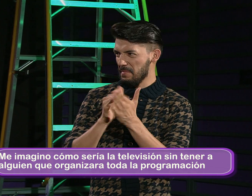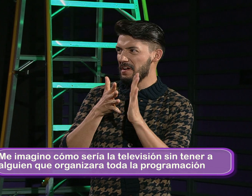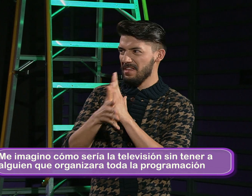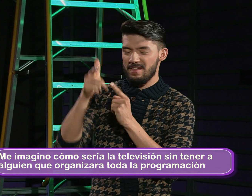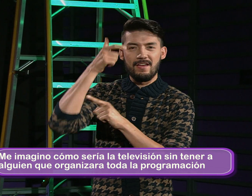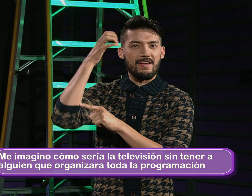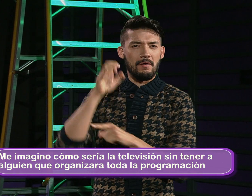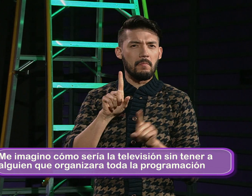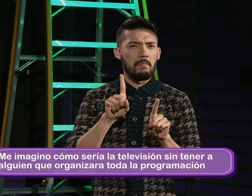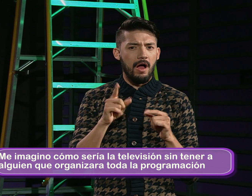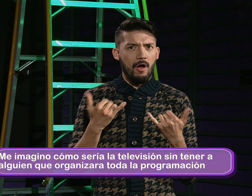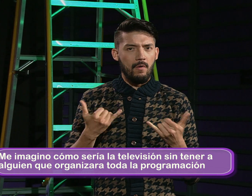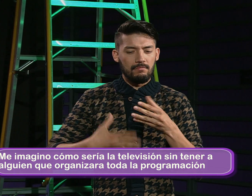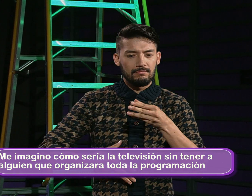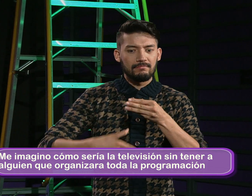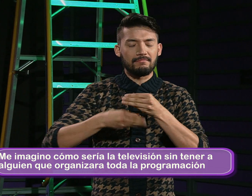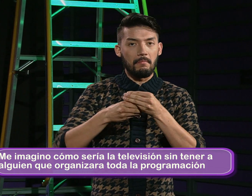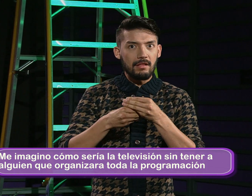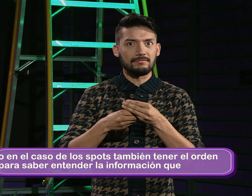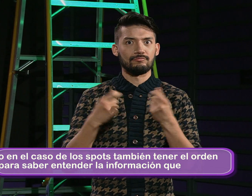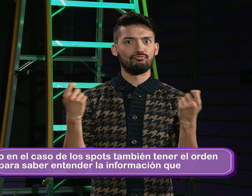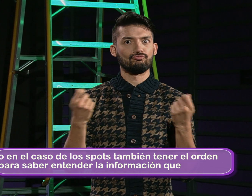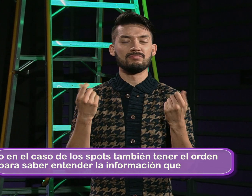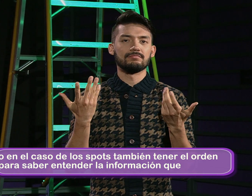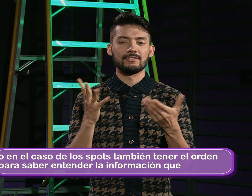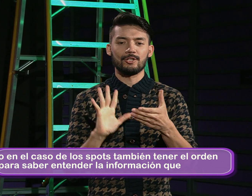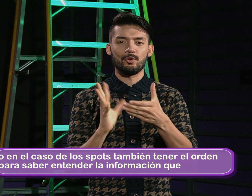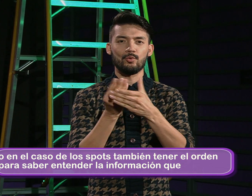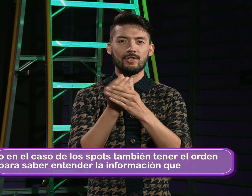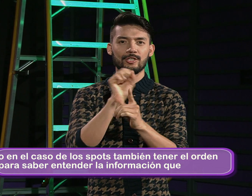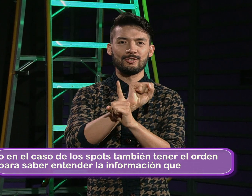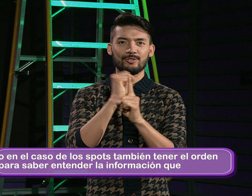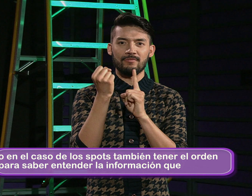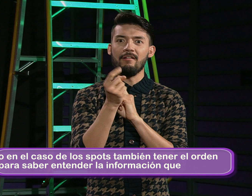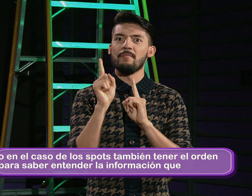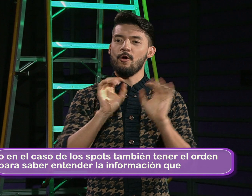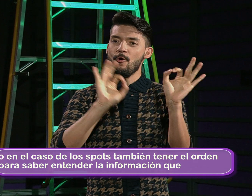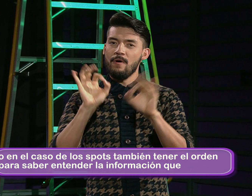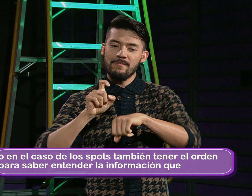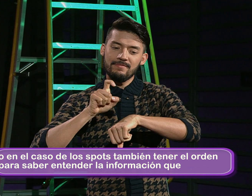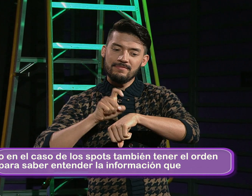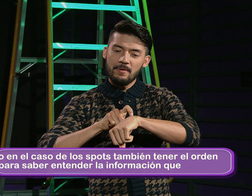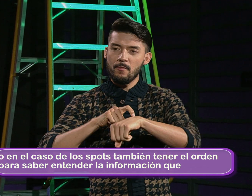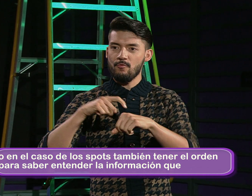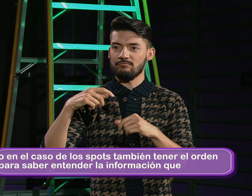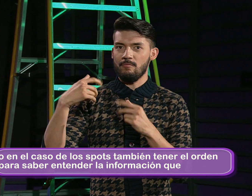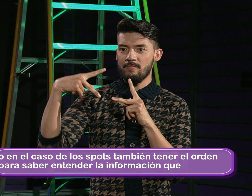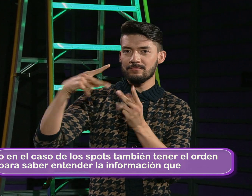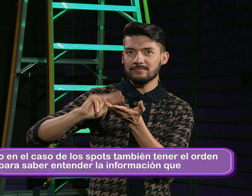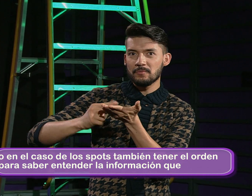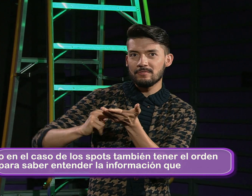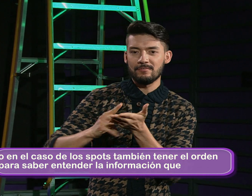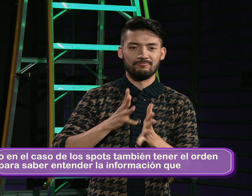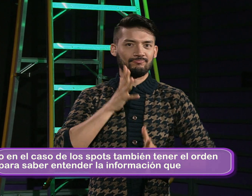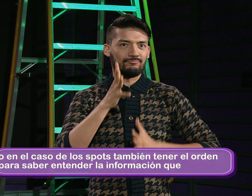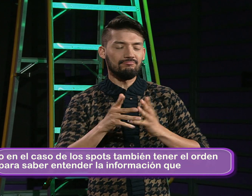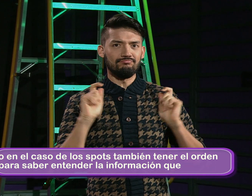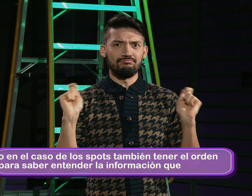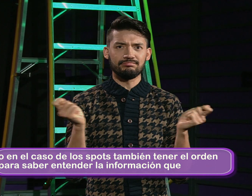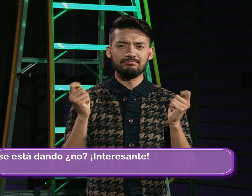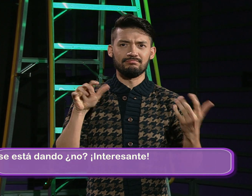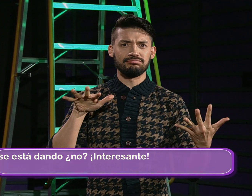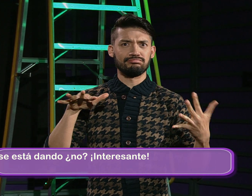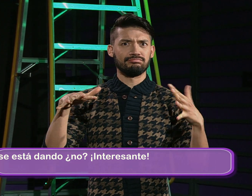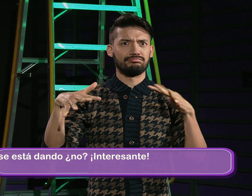organizara toda la programación. O en el caso de los spots, también tener el orden para saber entender la